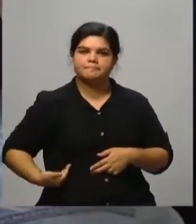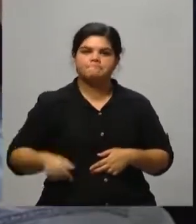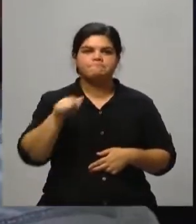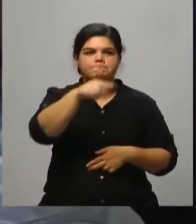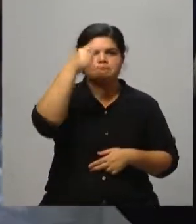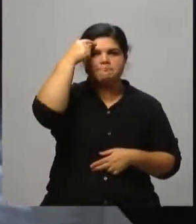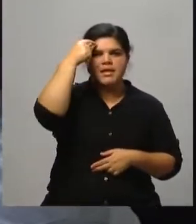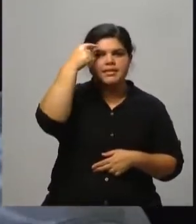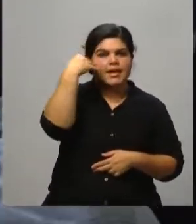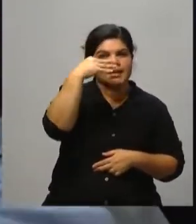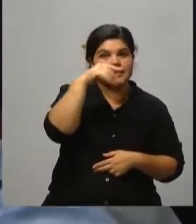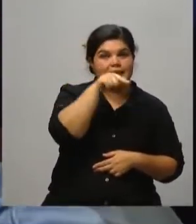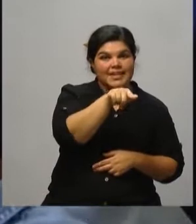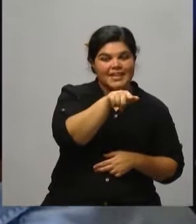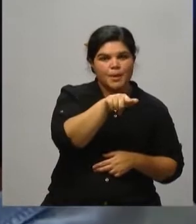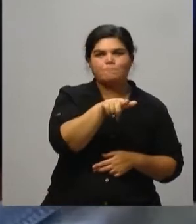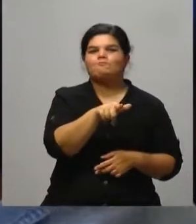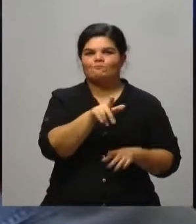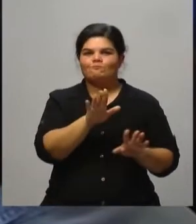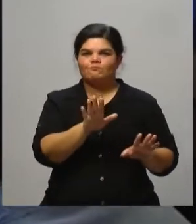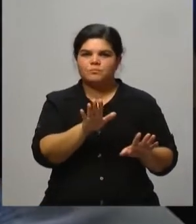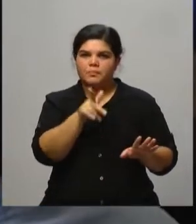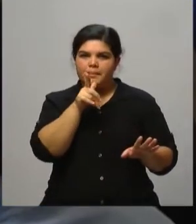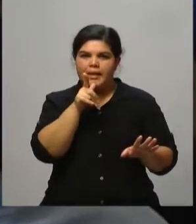ni tampoco le suma a la política en general.